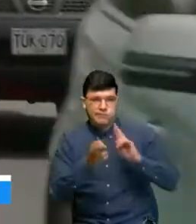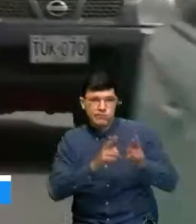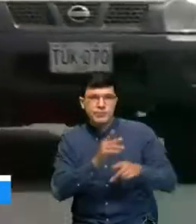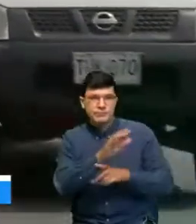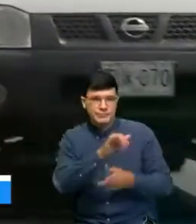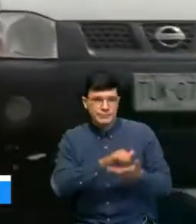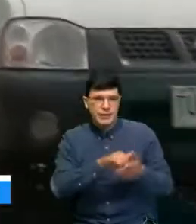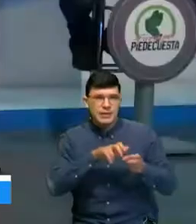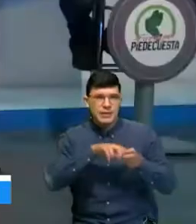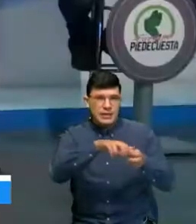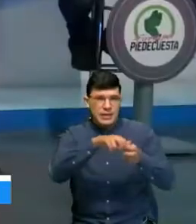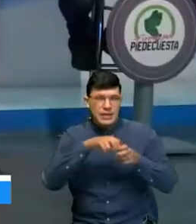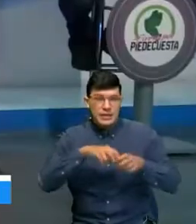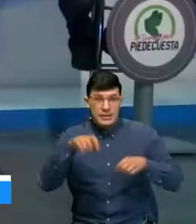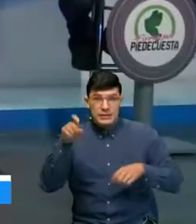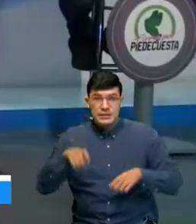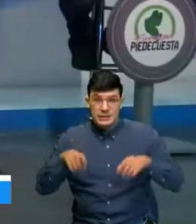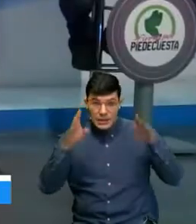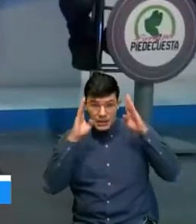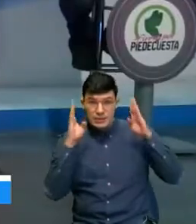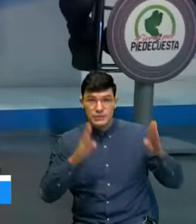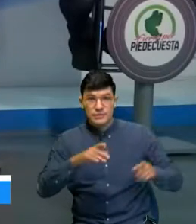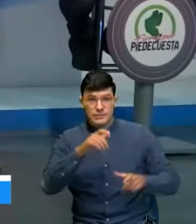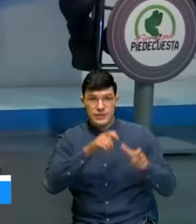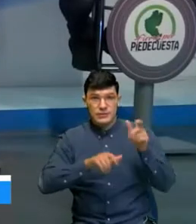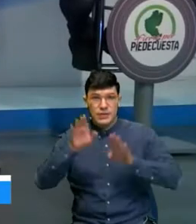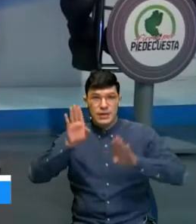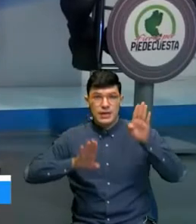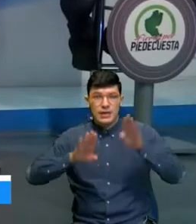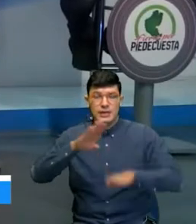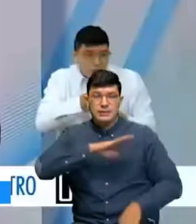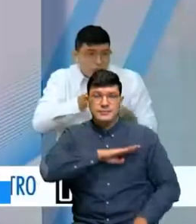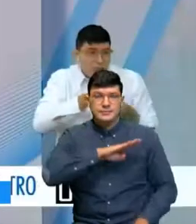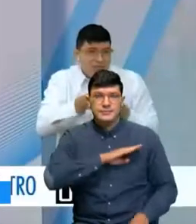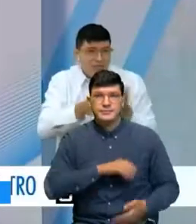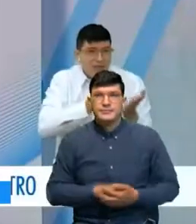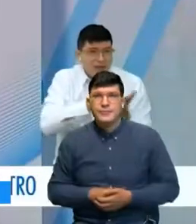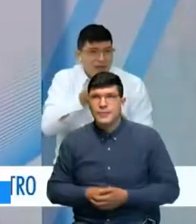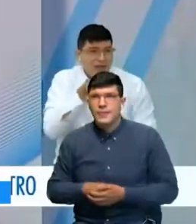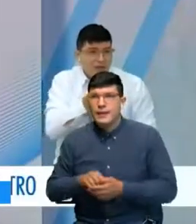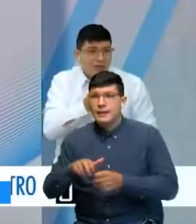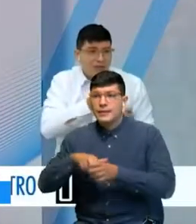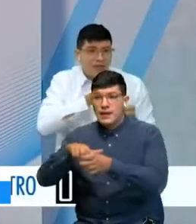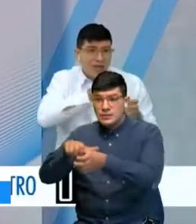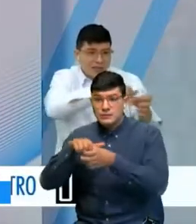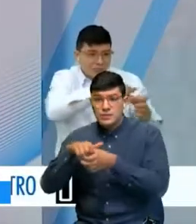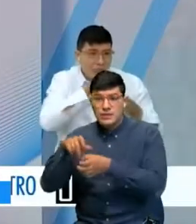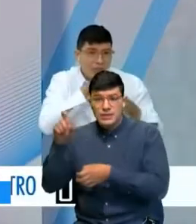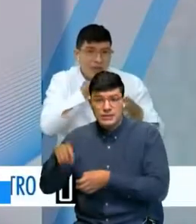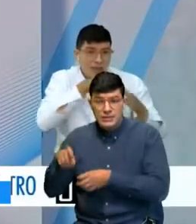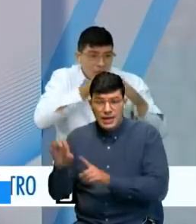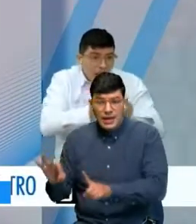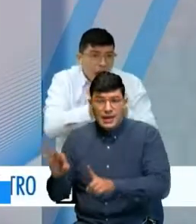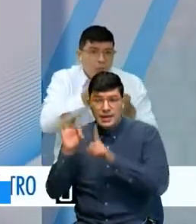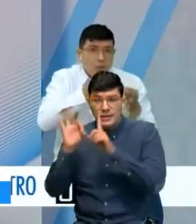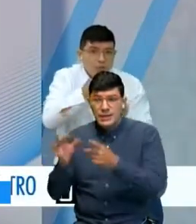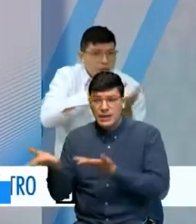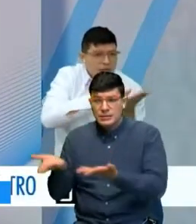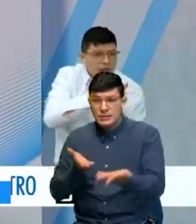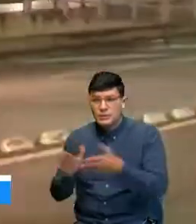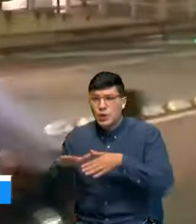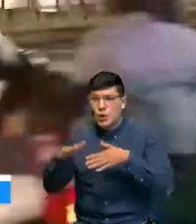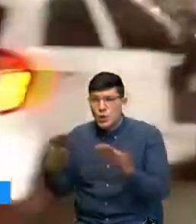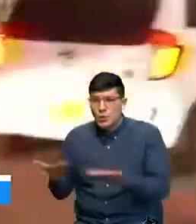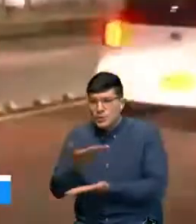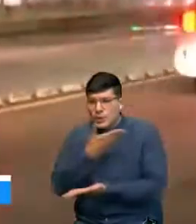que merecen la atención de los candidatos tema del transporte masivo es un tema de calidad del servicio como cómo se mejora la